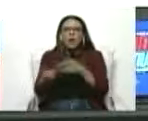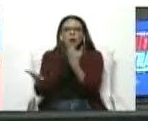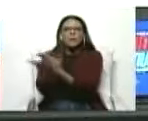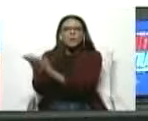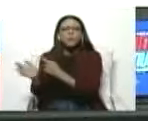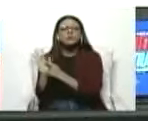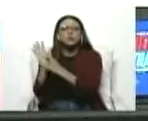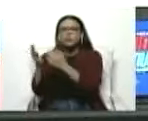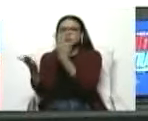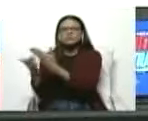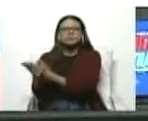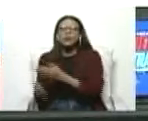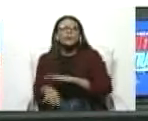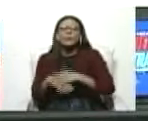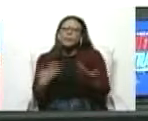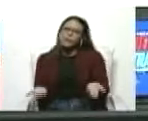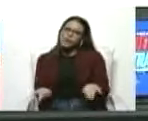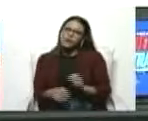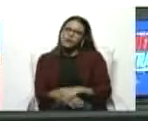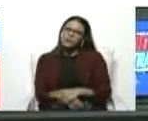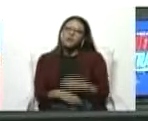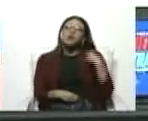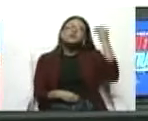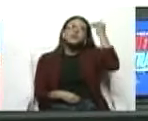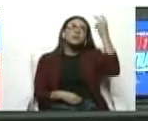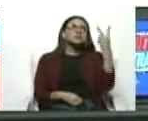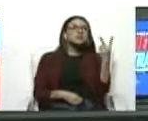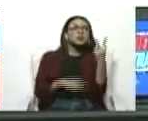Pueden ser dos cosas, dijera una amiga mía.